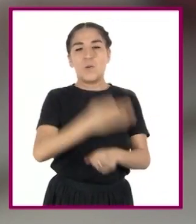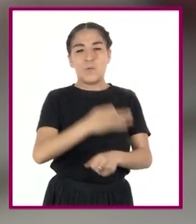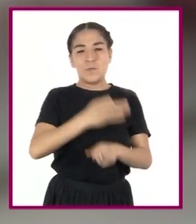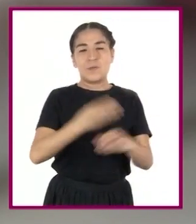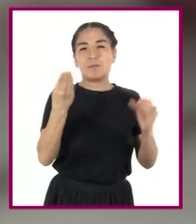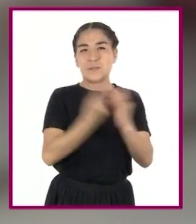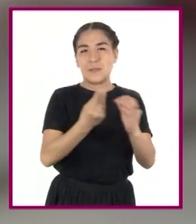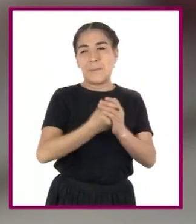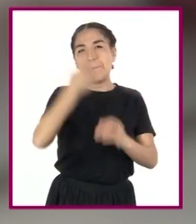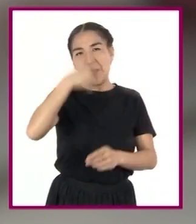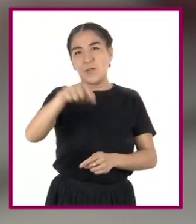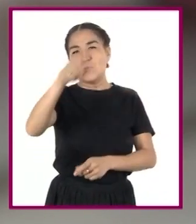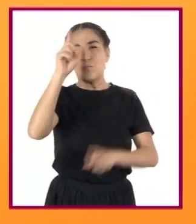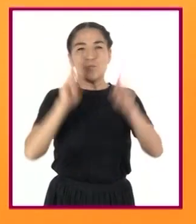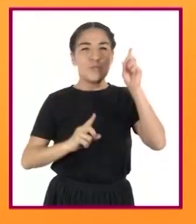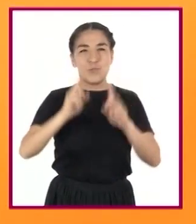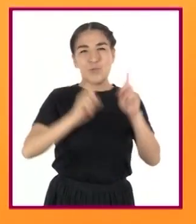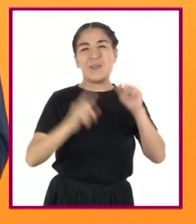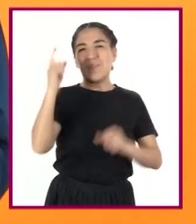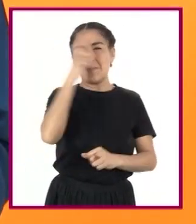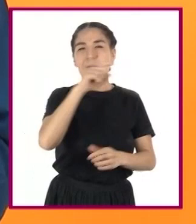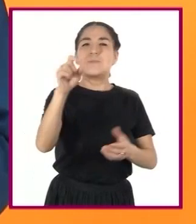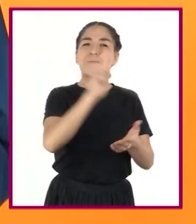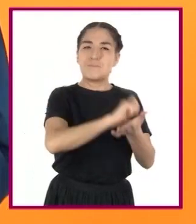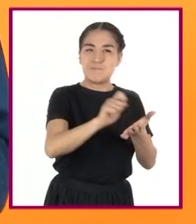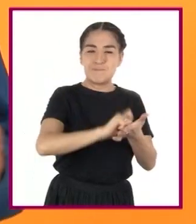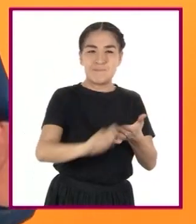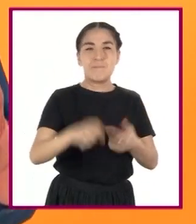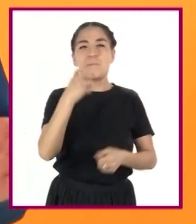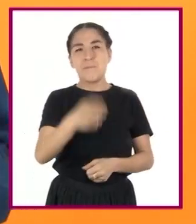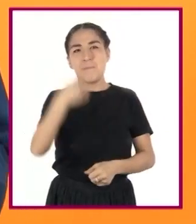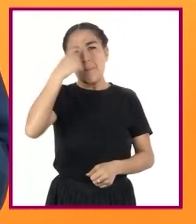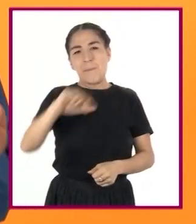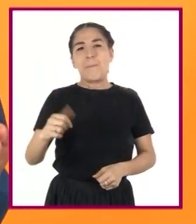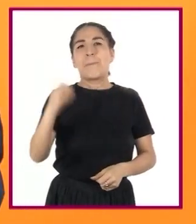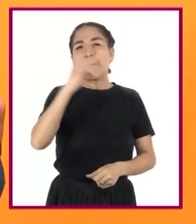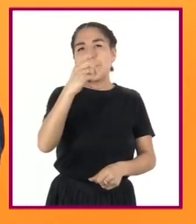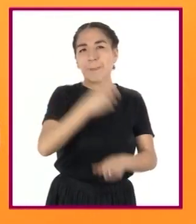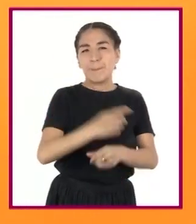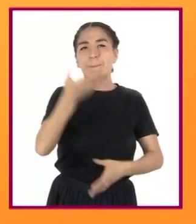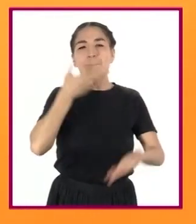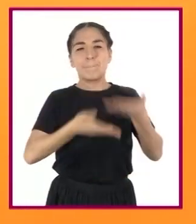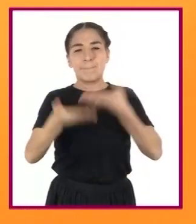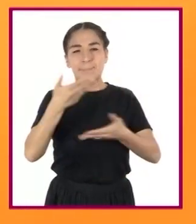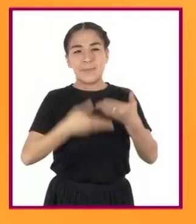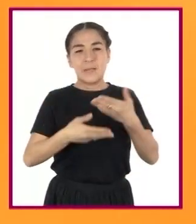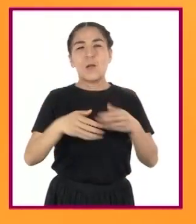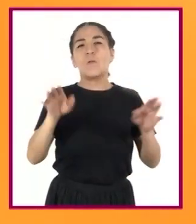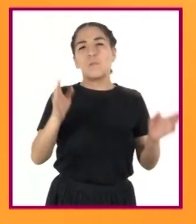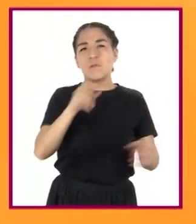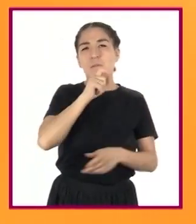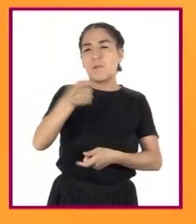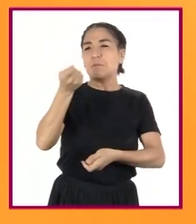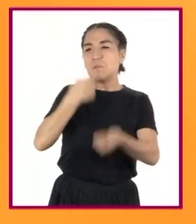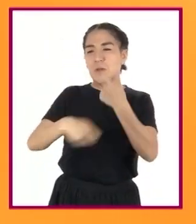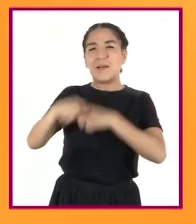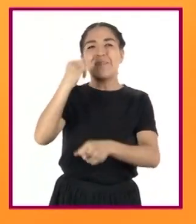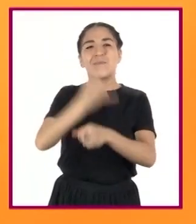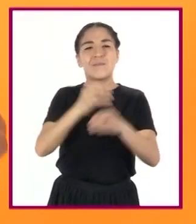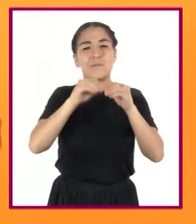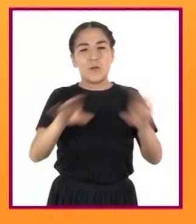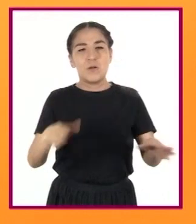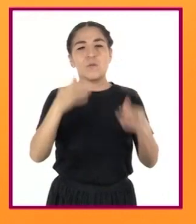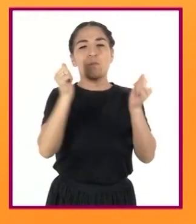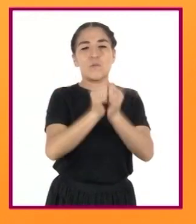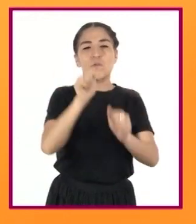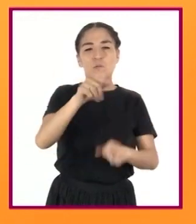sesión todas sus dudas e inquietudes. De esta manera tendrán la oportunidad de compartirla o intercambiarla información con